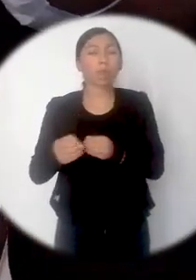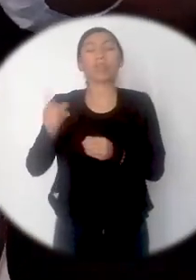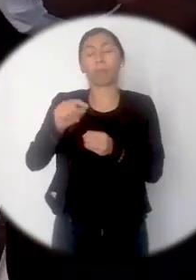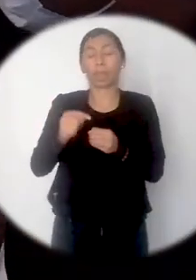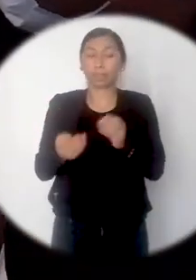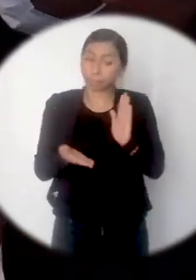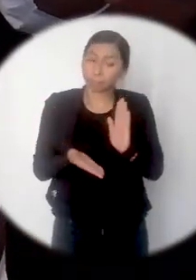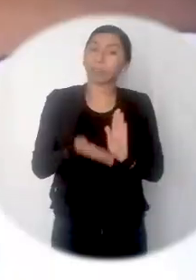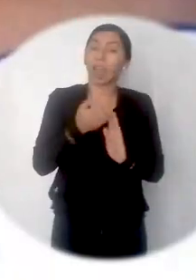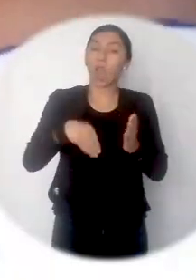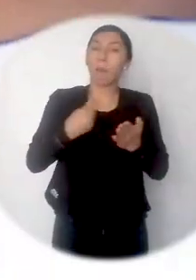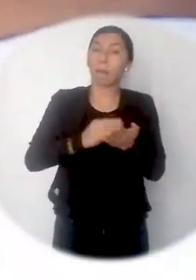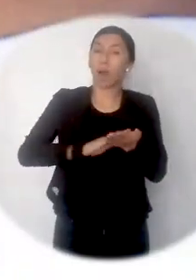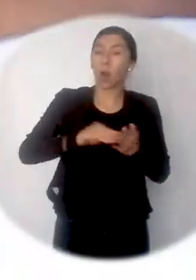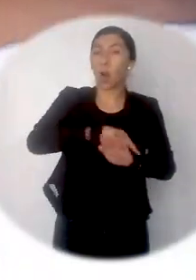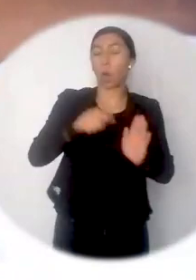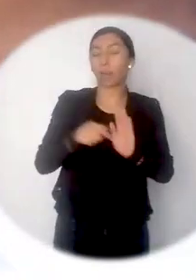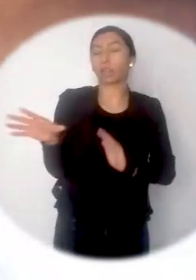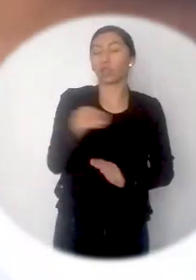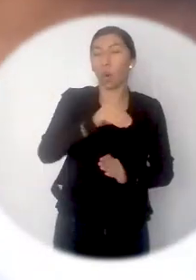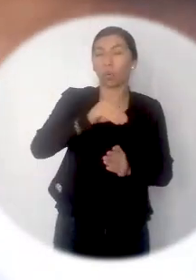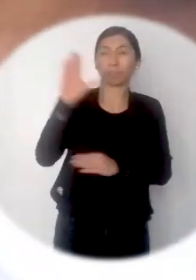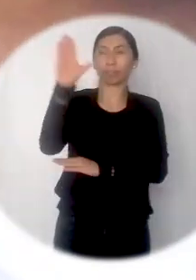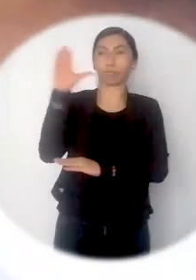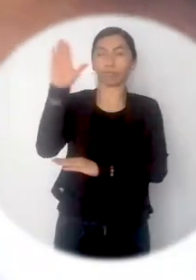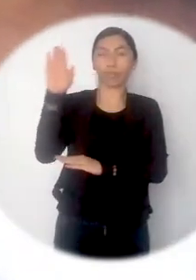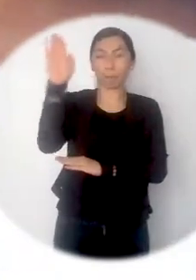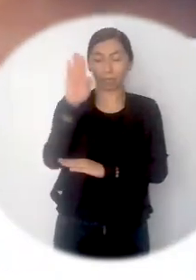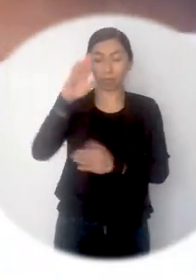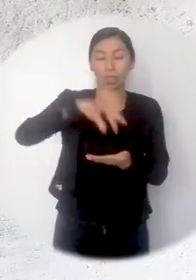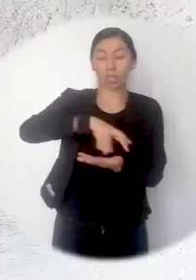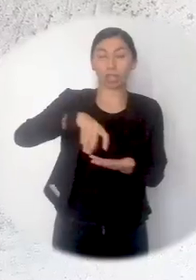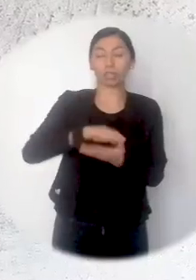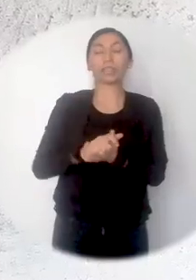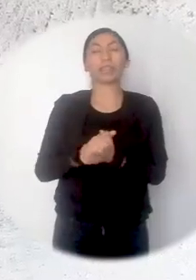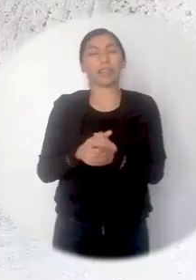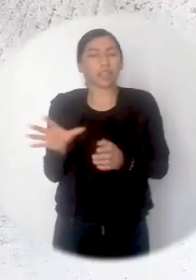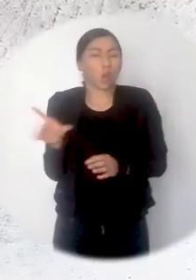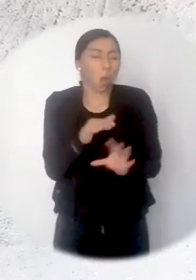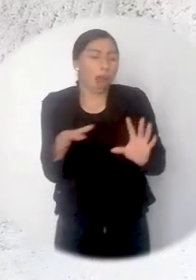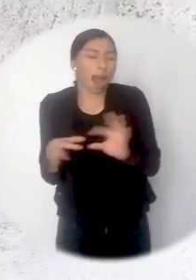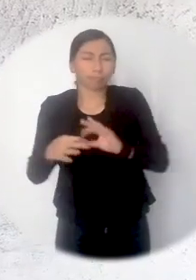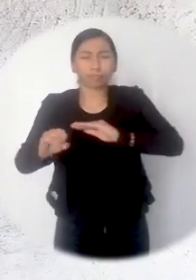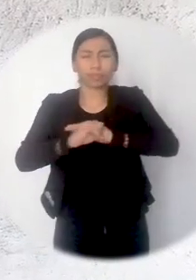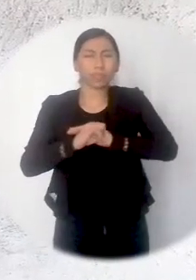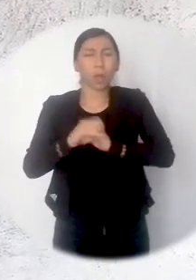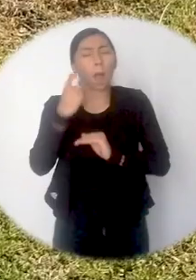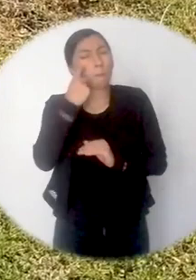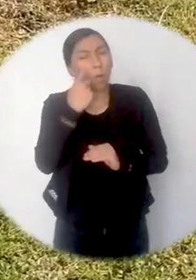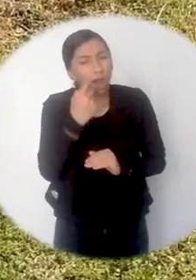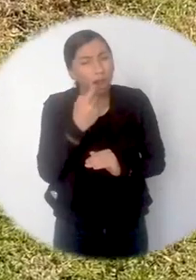unidad avanza en la entrega de indemnización administrativa en todo el departamento de Santander. En un trabajo articulado con la administración